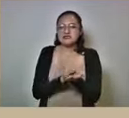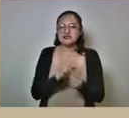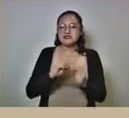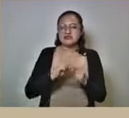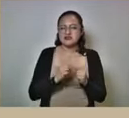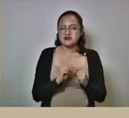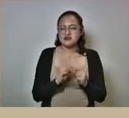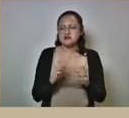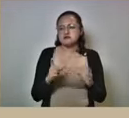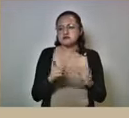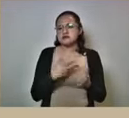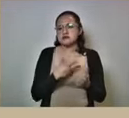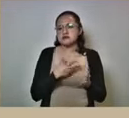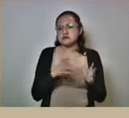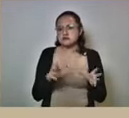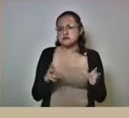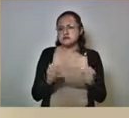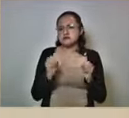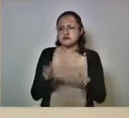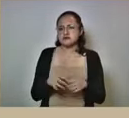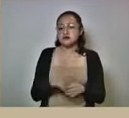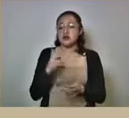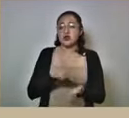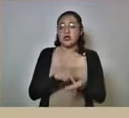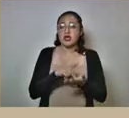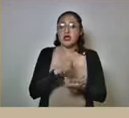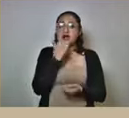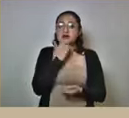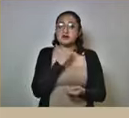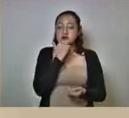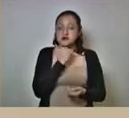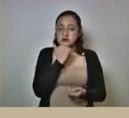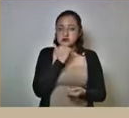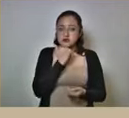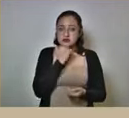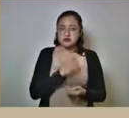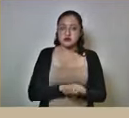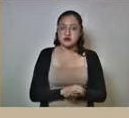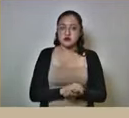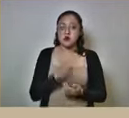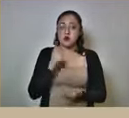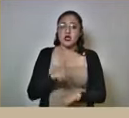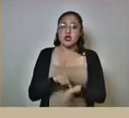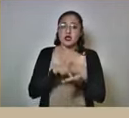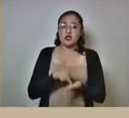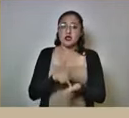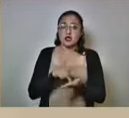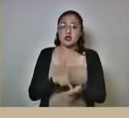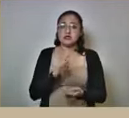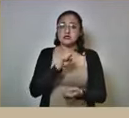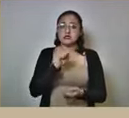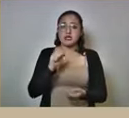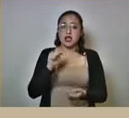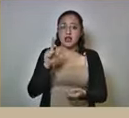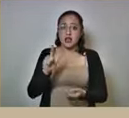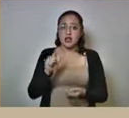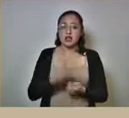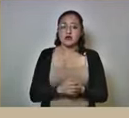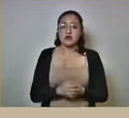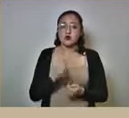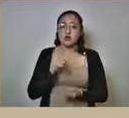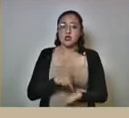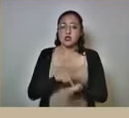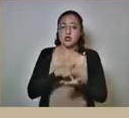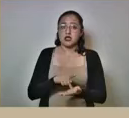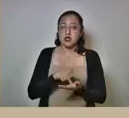paquetes de lenteja. Lleva 2 kilos de azúcar. Lleva 1 kilo de sal,